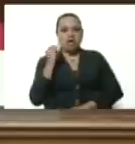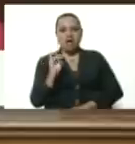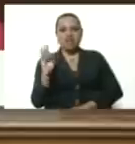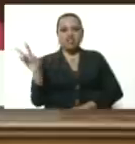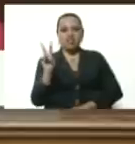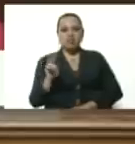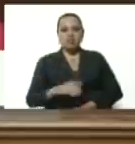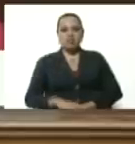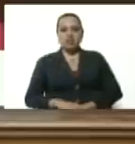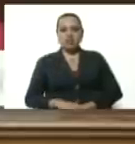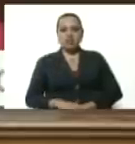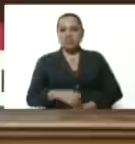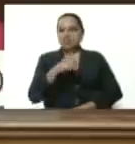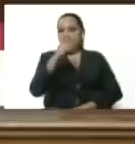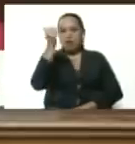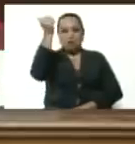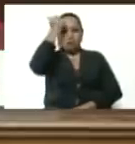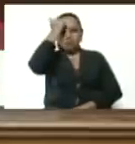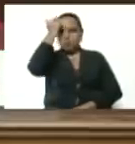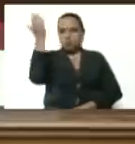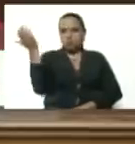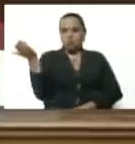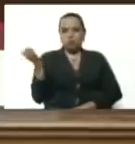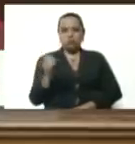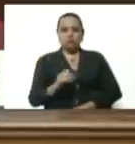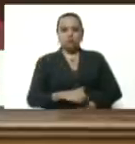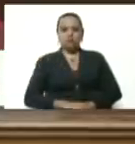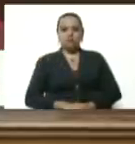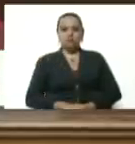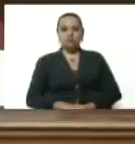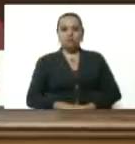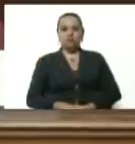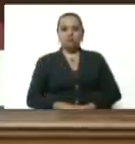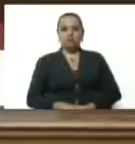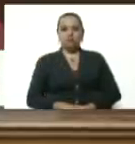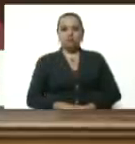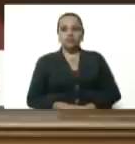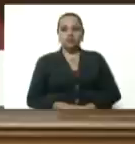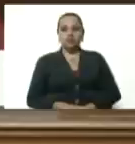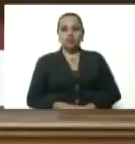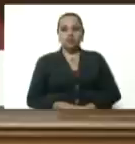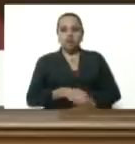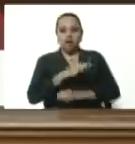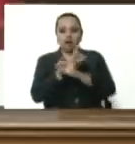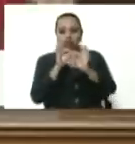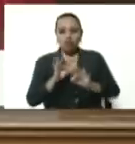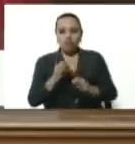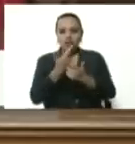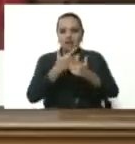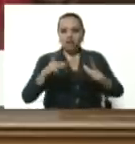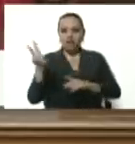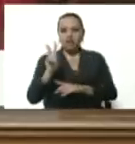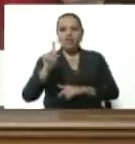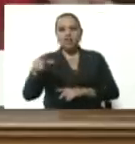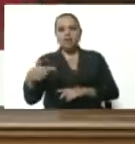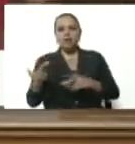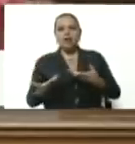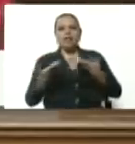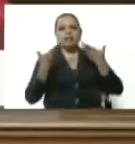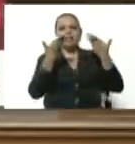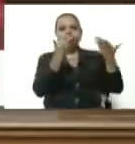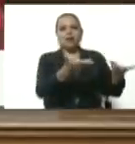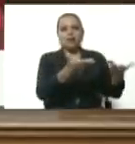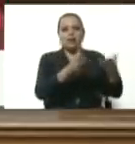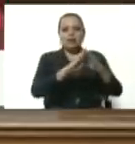incultos, y en la medida que liberaran a Venezuela, ellos le entregaban el